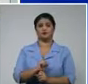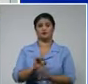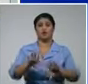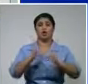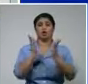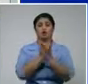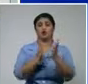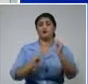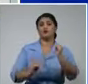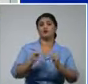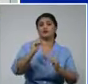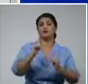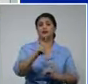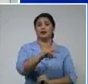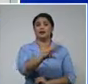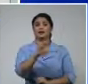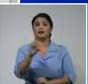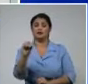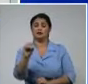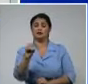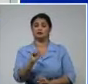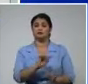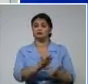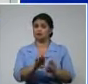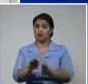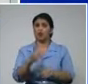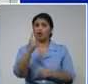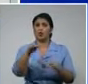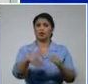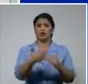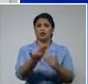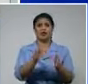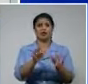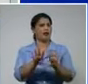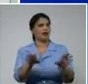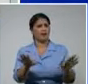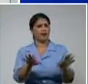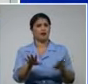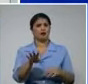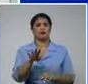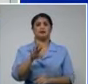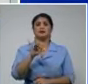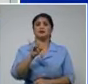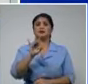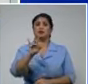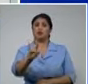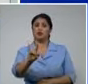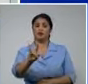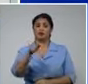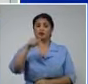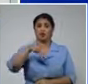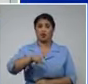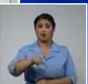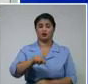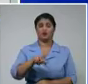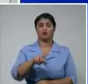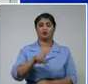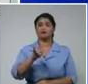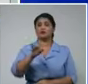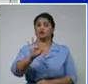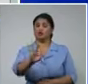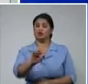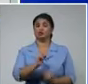100, excepto un día que hubo 79 y hoy que hubo 98, y con algunos picos como este